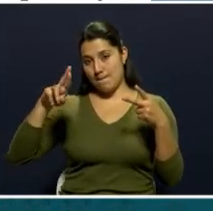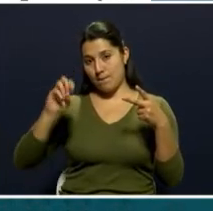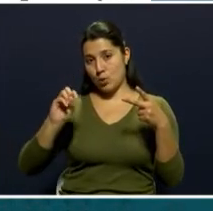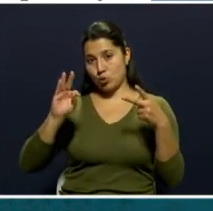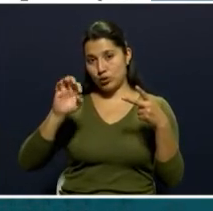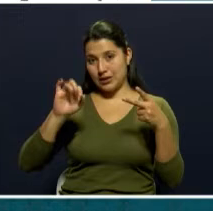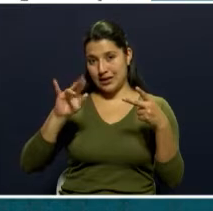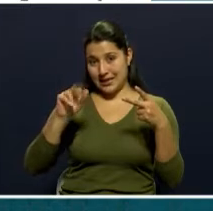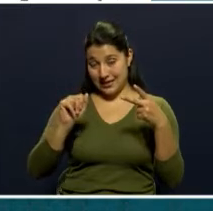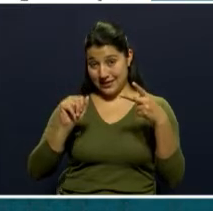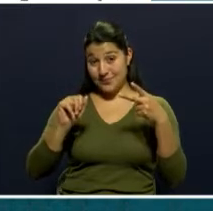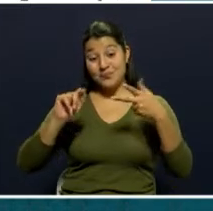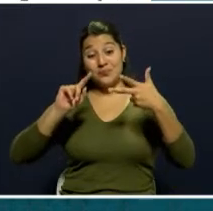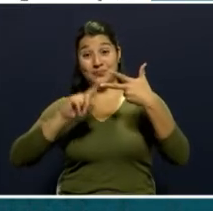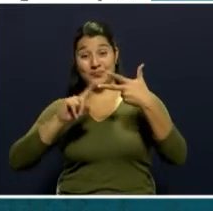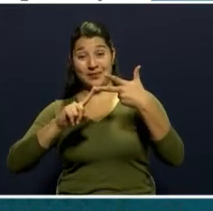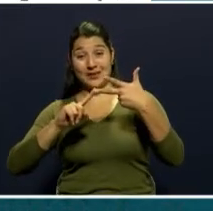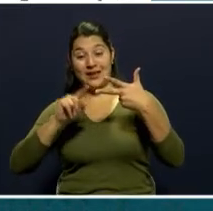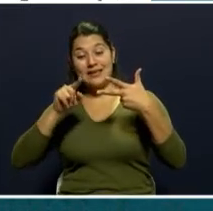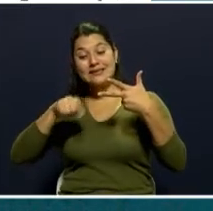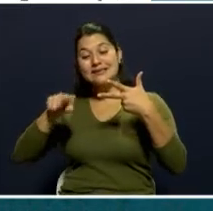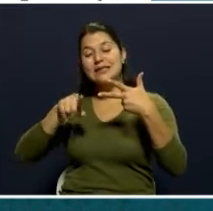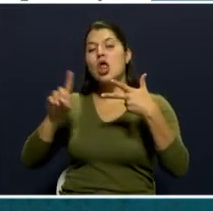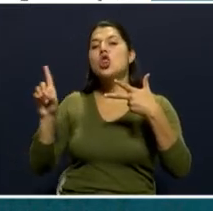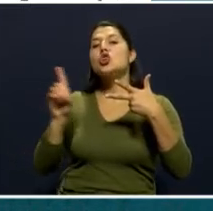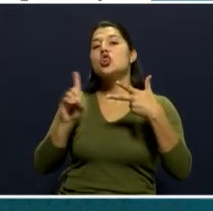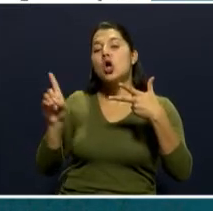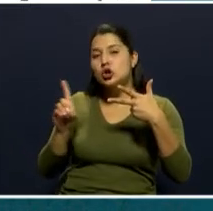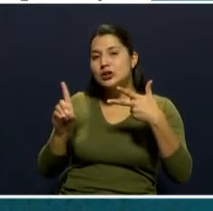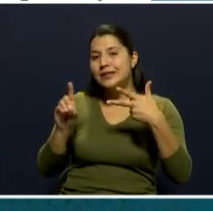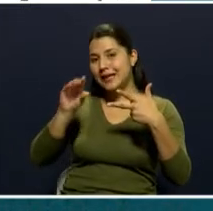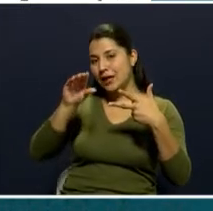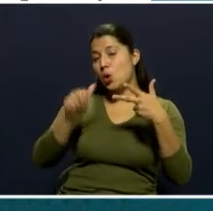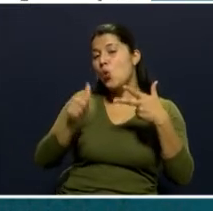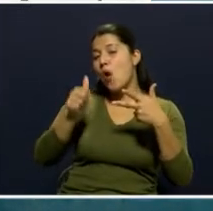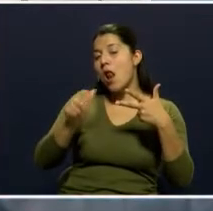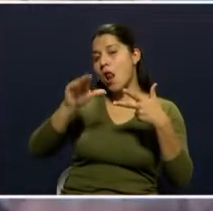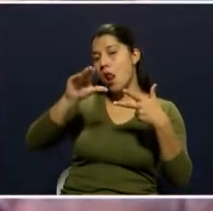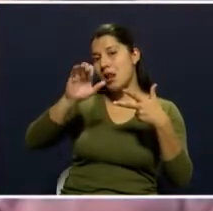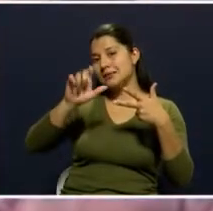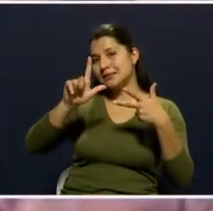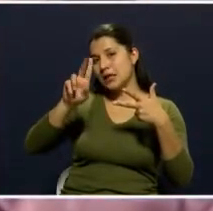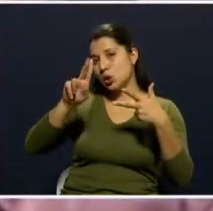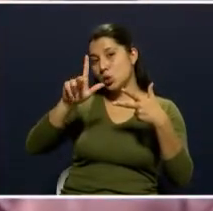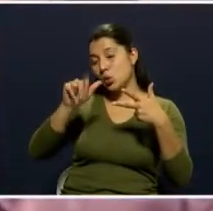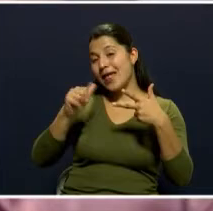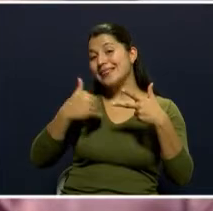las dos proteínas y por tanto serían las células en que puede entrar el virus con facilidad.